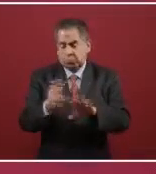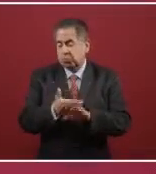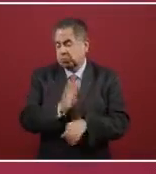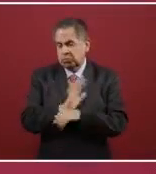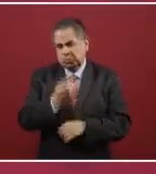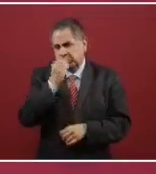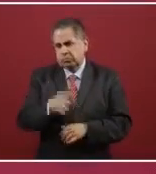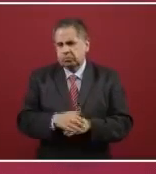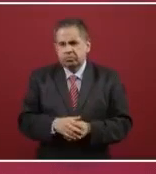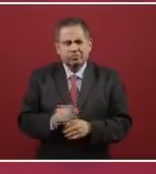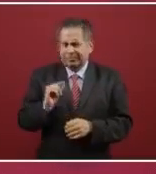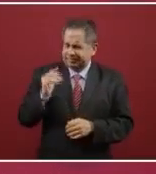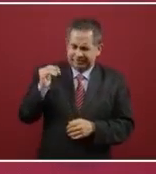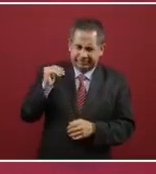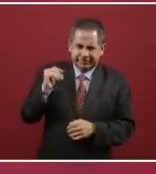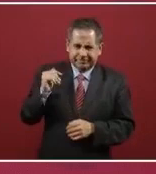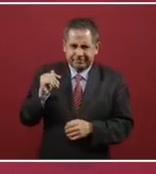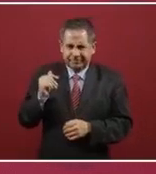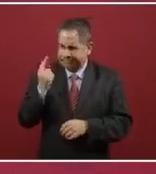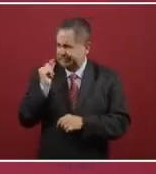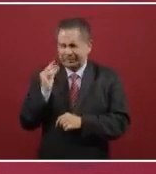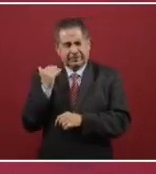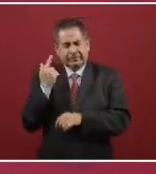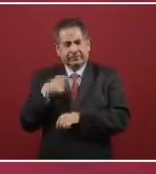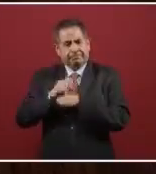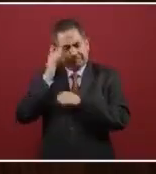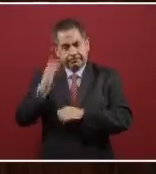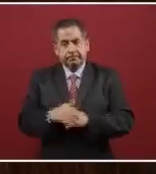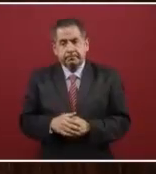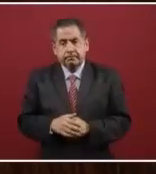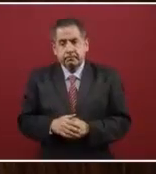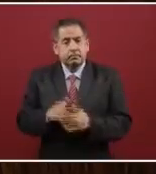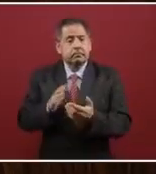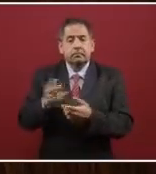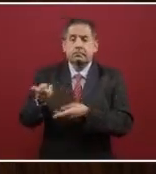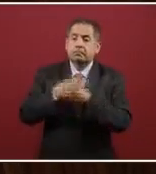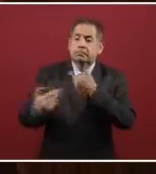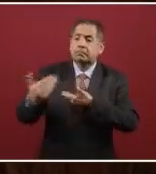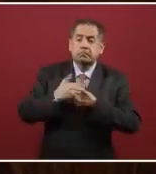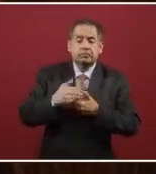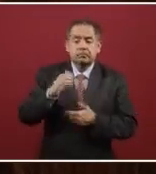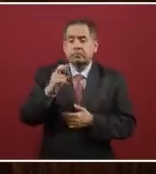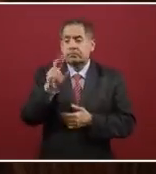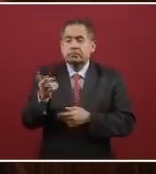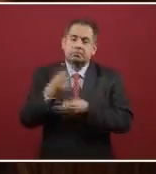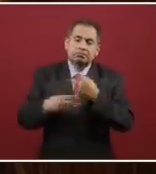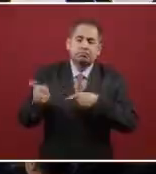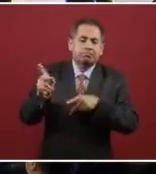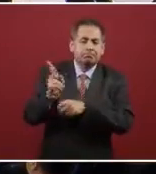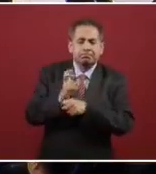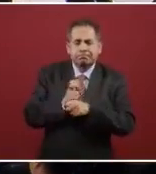buena película. Ya. Ahora la vi en Semana Santa. ¿Ya no se concretó la visita de Cuarón aquí a Palacio, de todo no, el equipo? No,